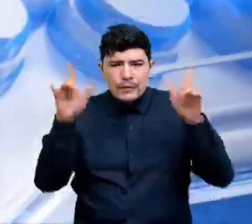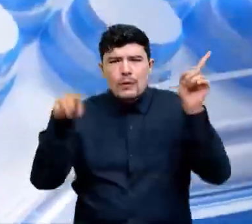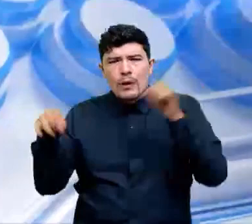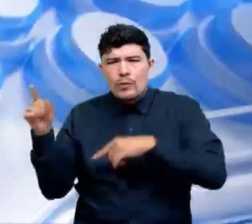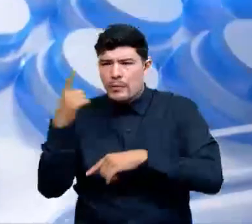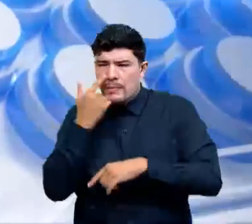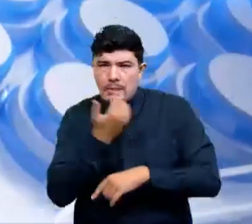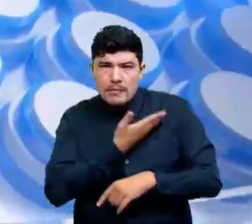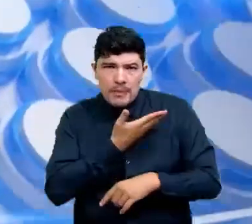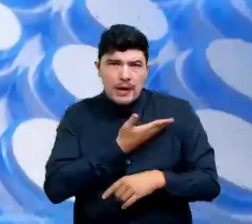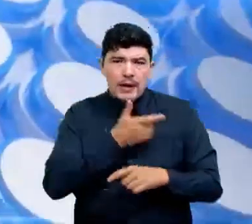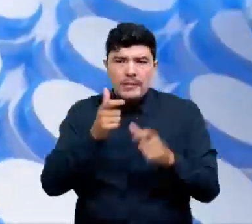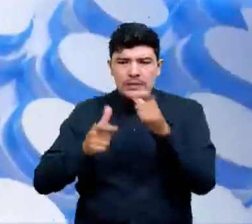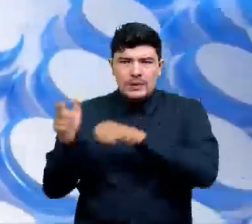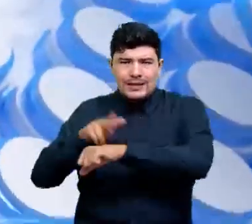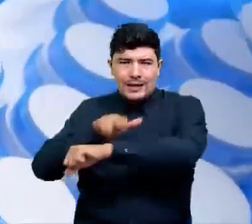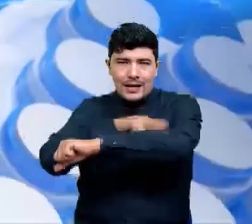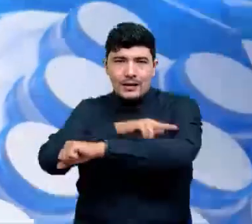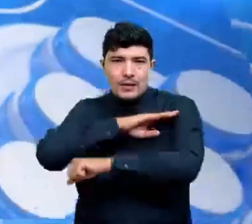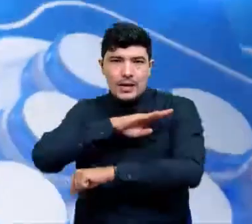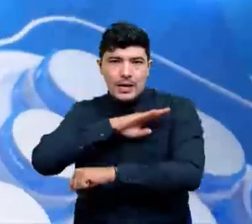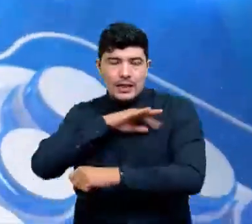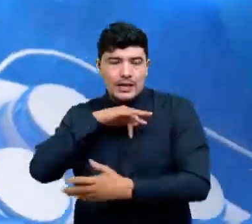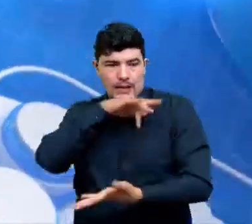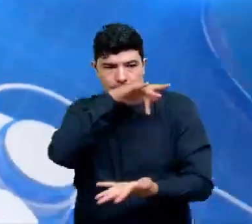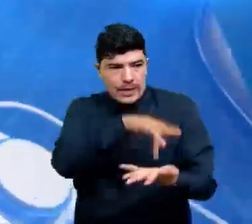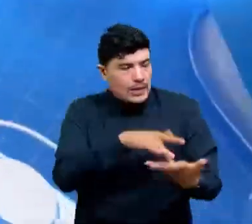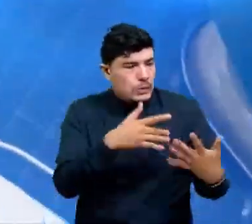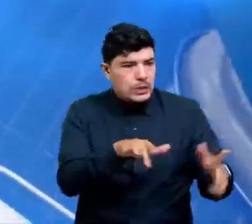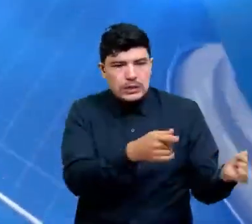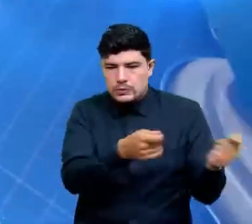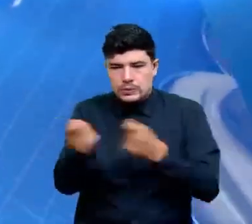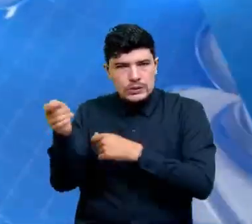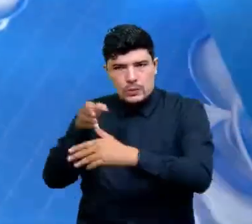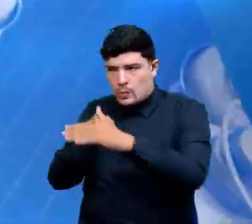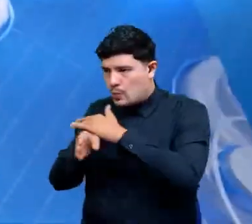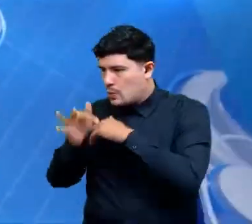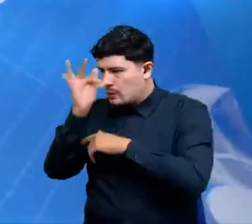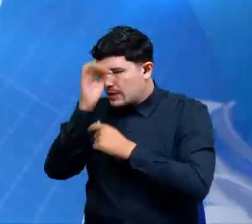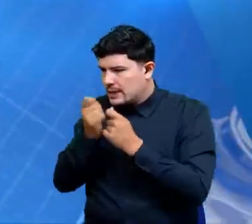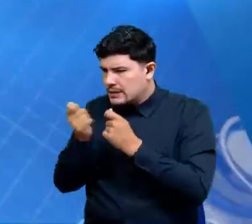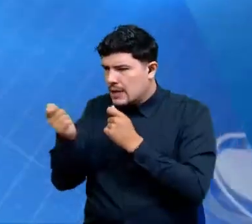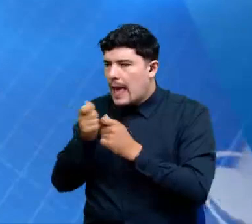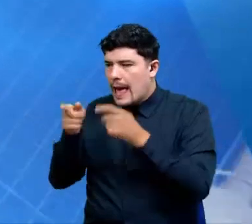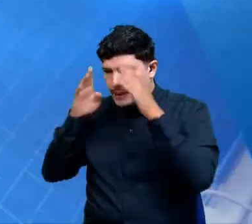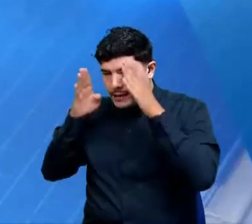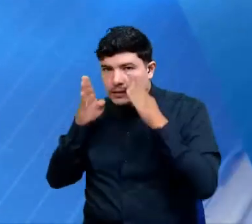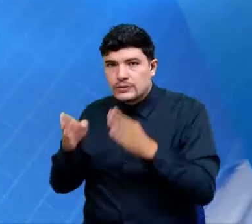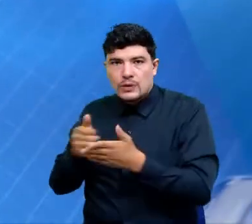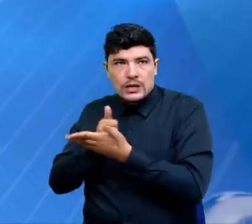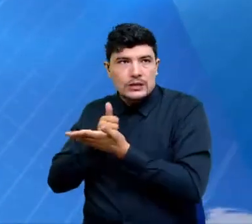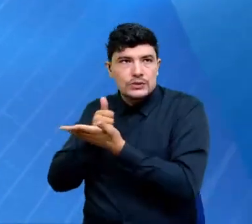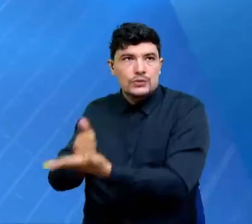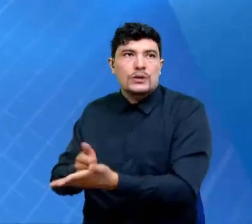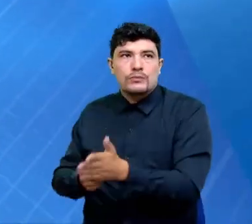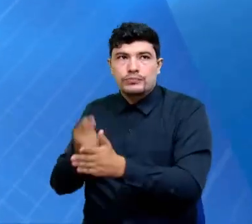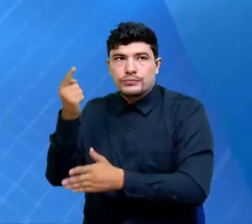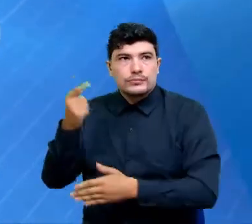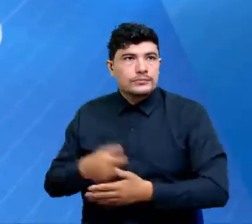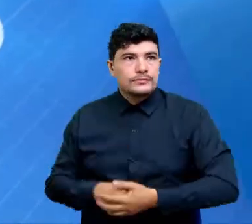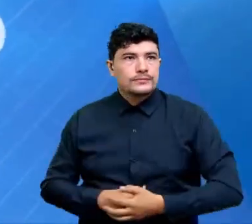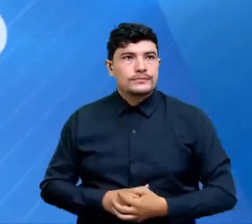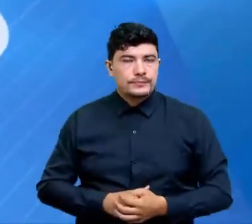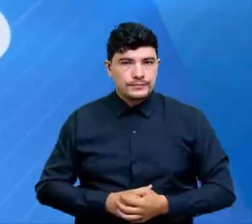y funcionarios de la alcaldía que de inmediato llevaron a la menor al puesto de salud, donde recibió las primeras atenciones